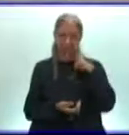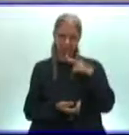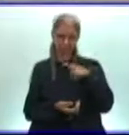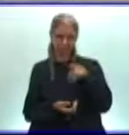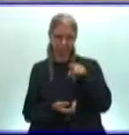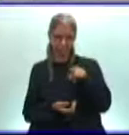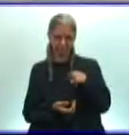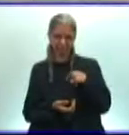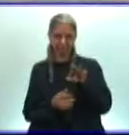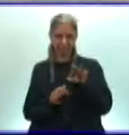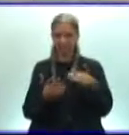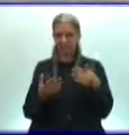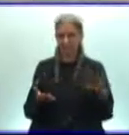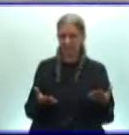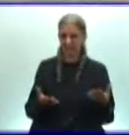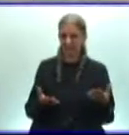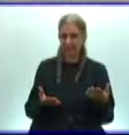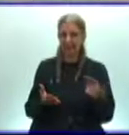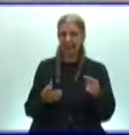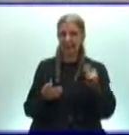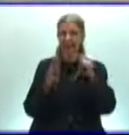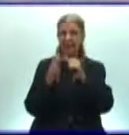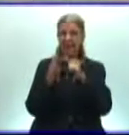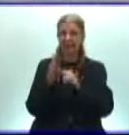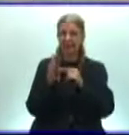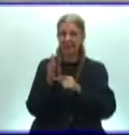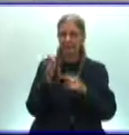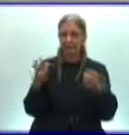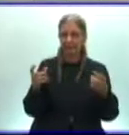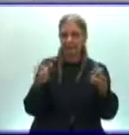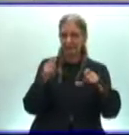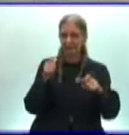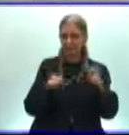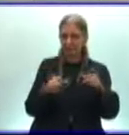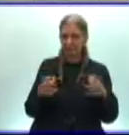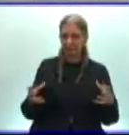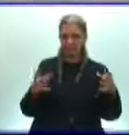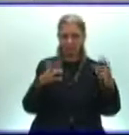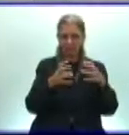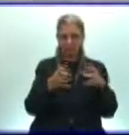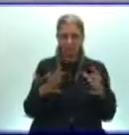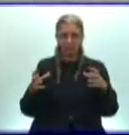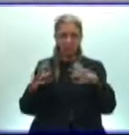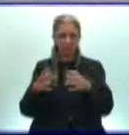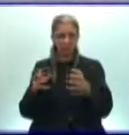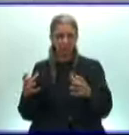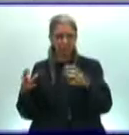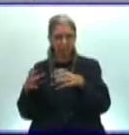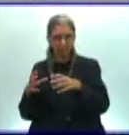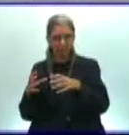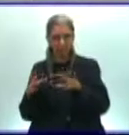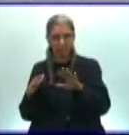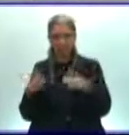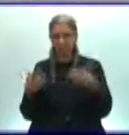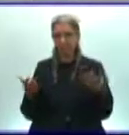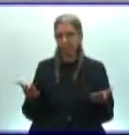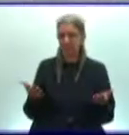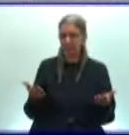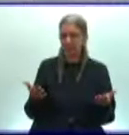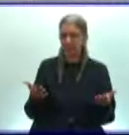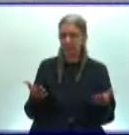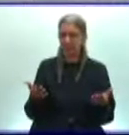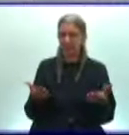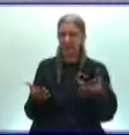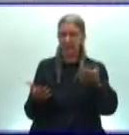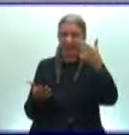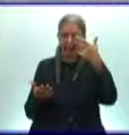los elementos químicos se encuentran ubicados en grupos, que son los que están designados con números romanos y acompañados con la letra A